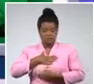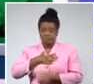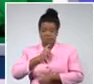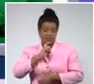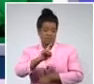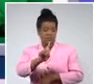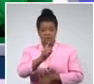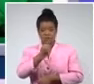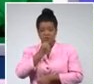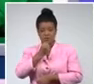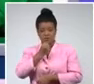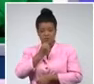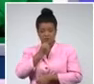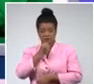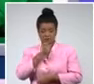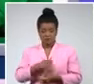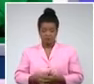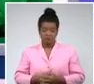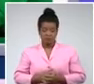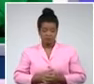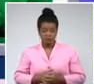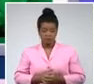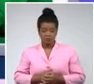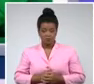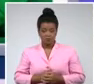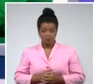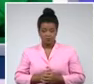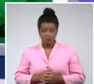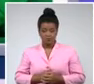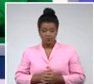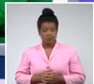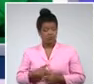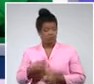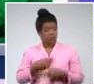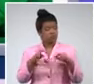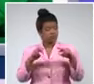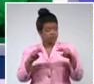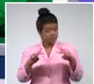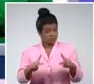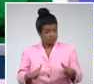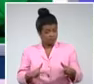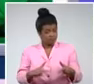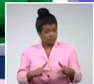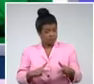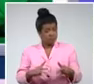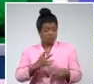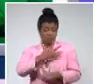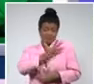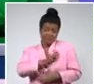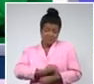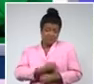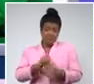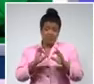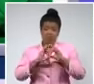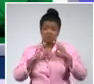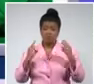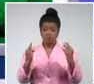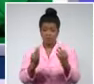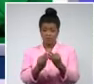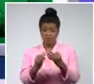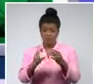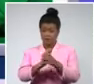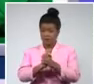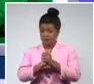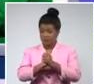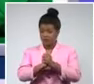a pesar de las maniobras que se aplicaron. Reiteramos nuevamente nuestras condolencias a familiares, amistad, y